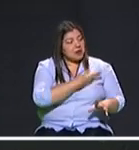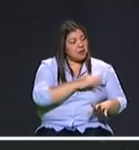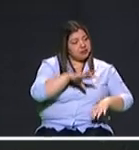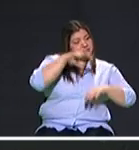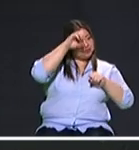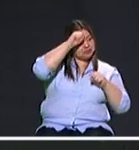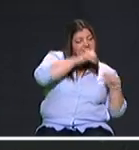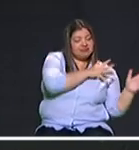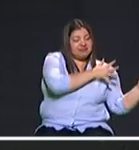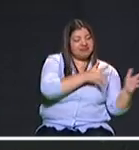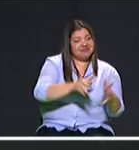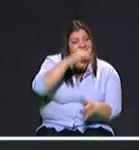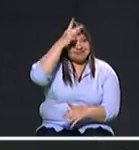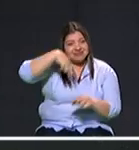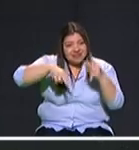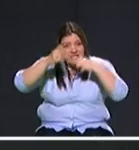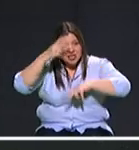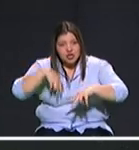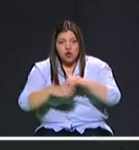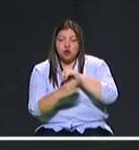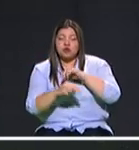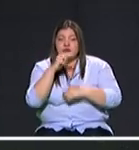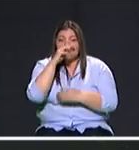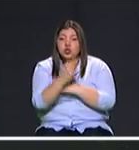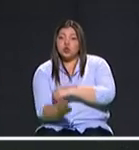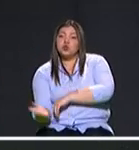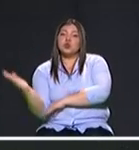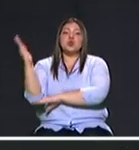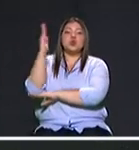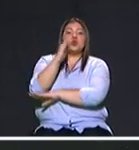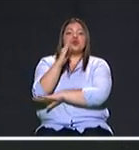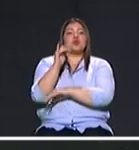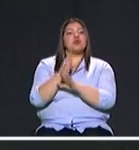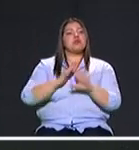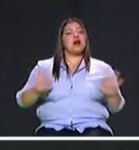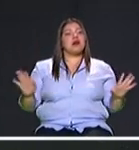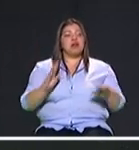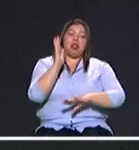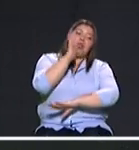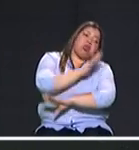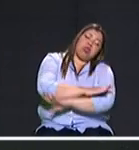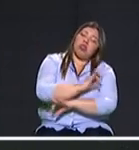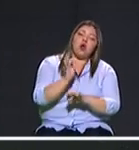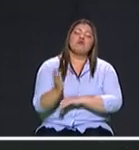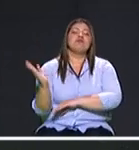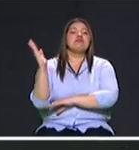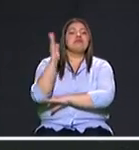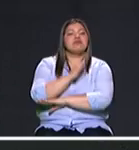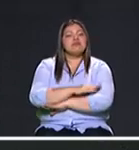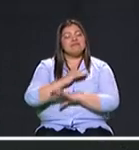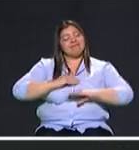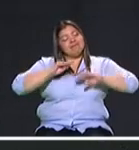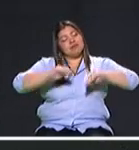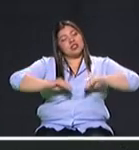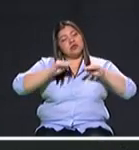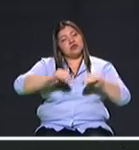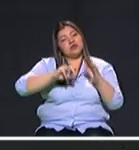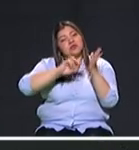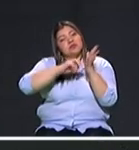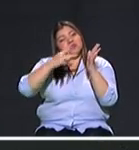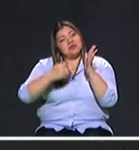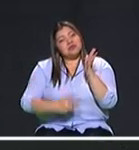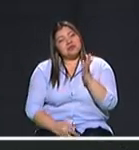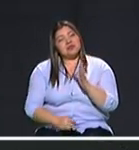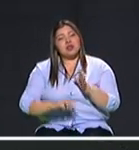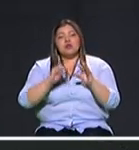estar mejor educados jornada única complementaria fortalecer la toda la formación técnica y también la formación